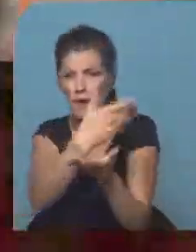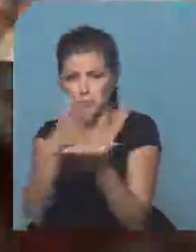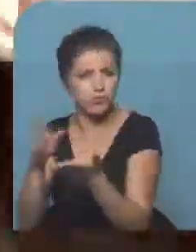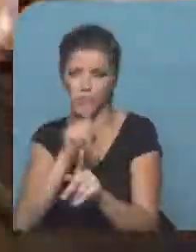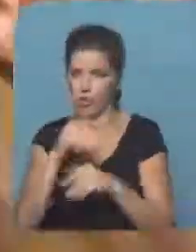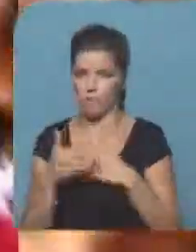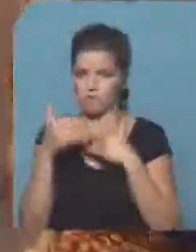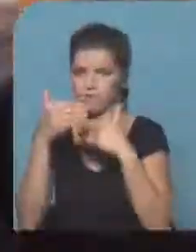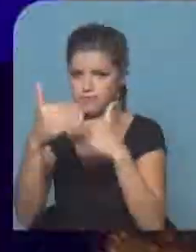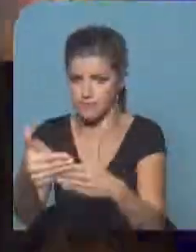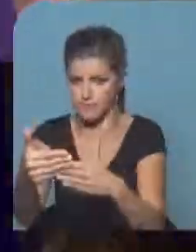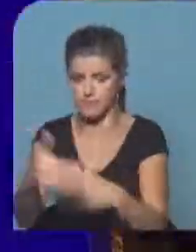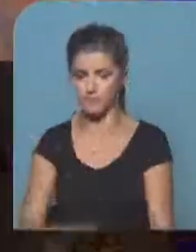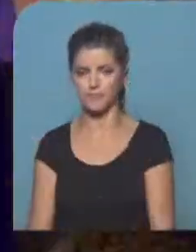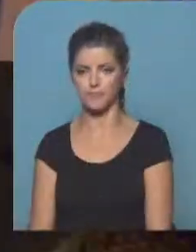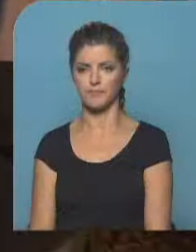indígenas.